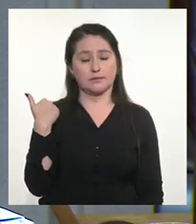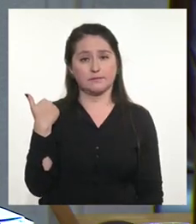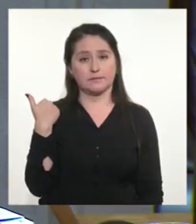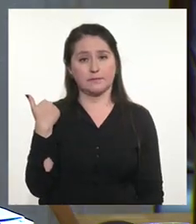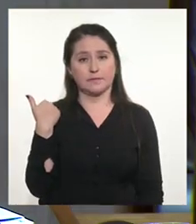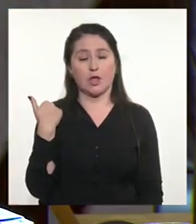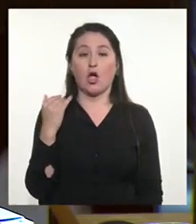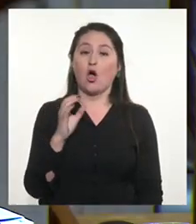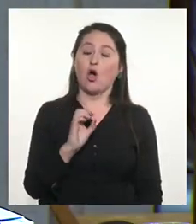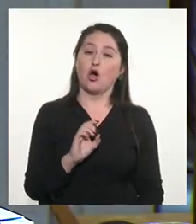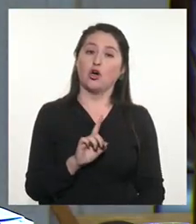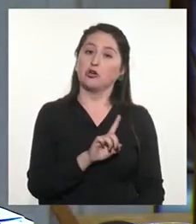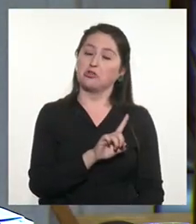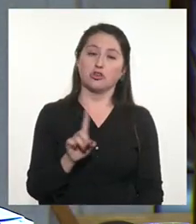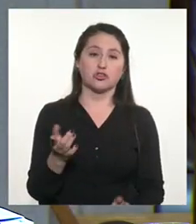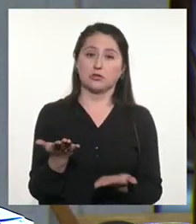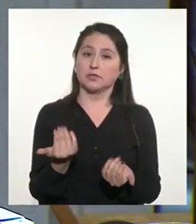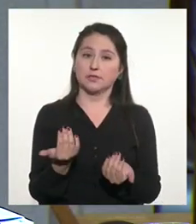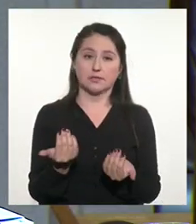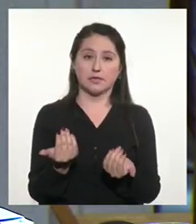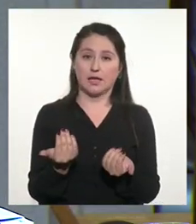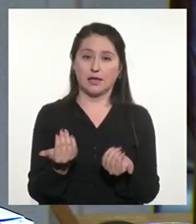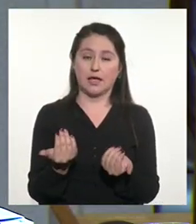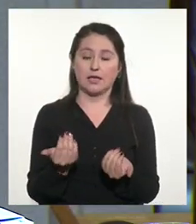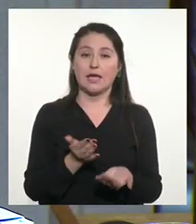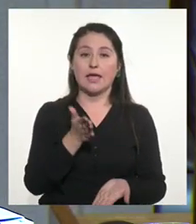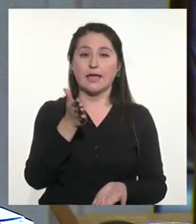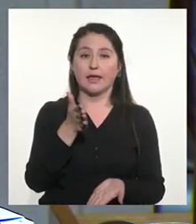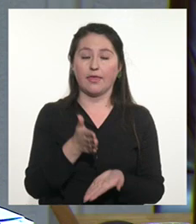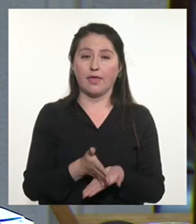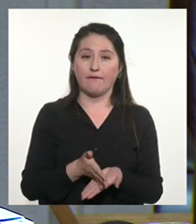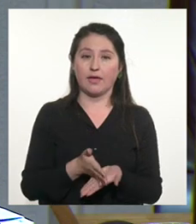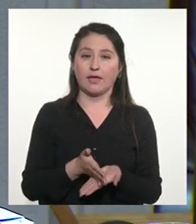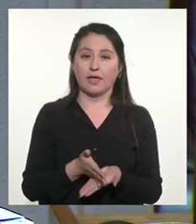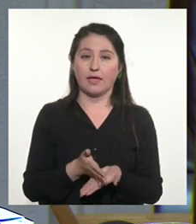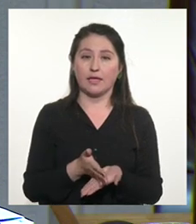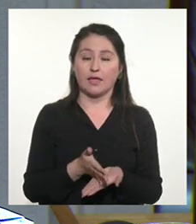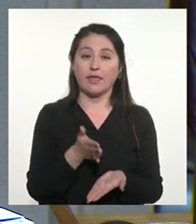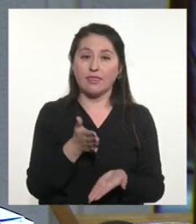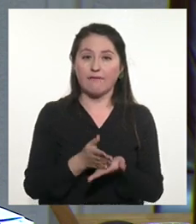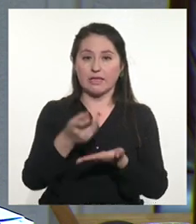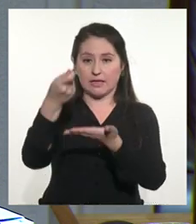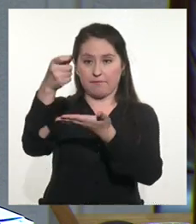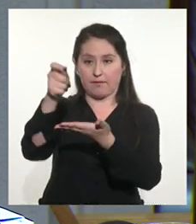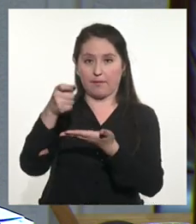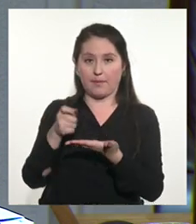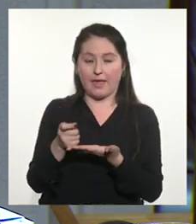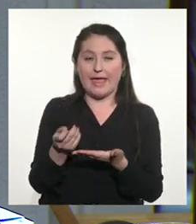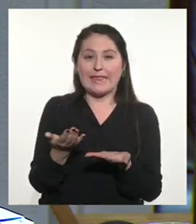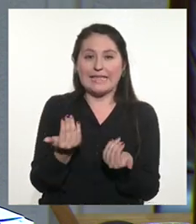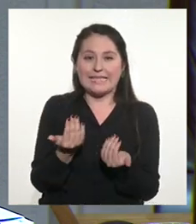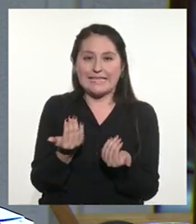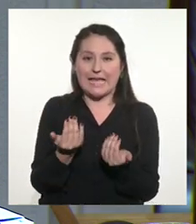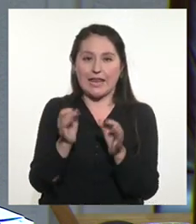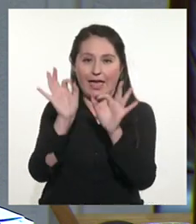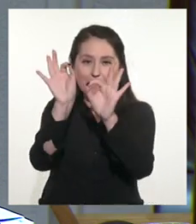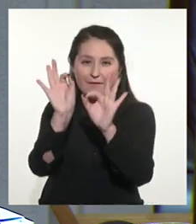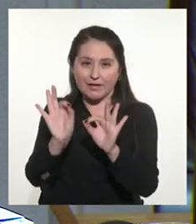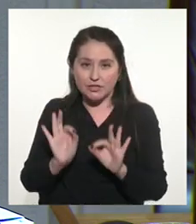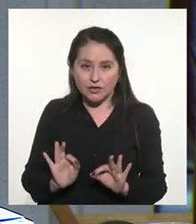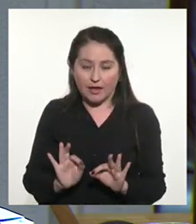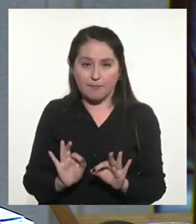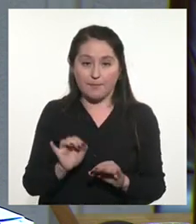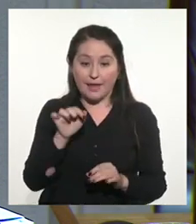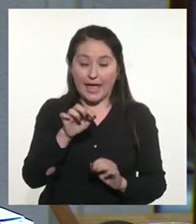necesarias están y deben ser no sólo realizadas sino perfeccionada y por eso reciente este